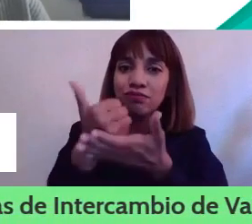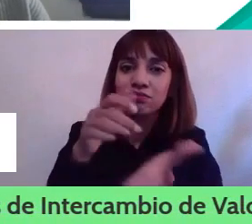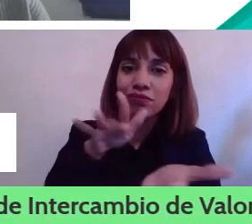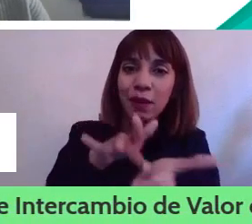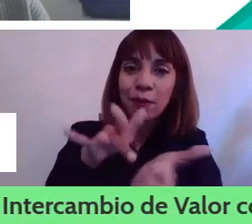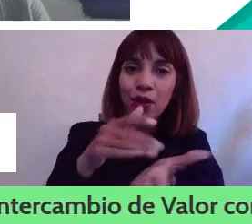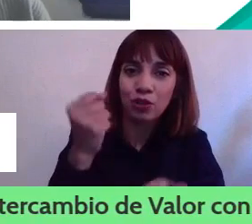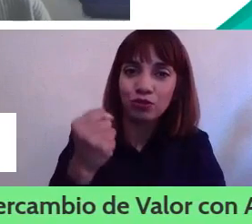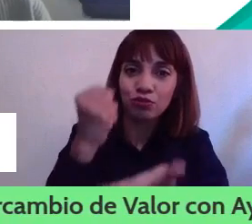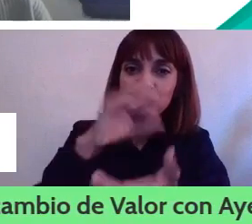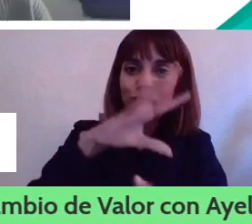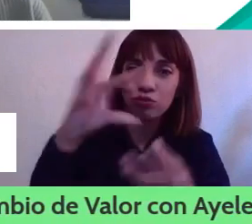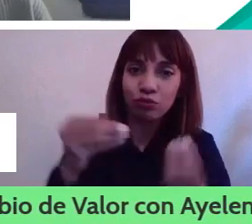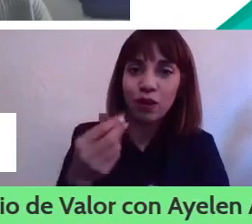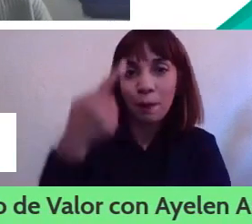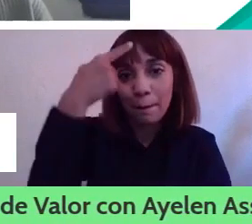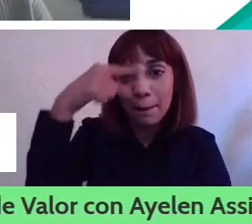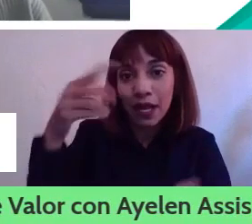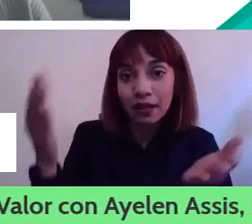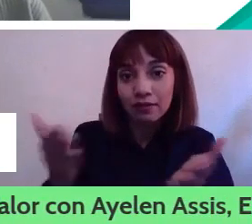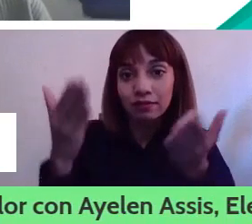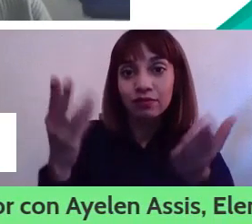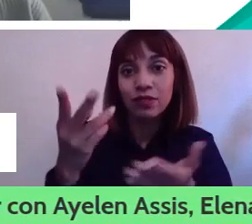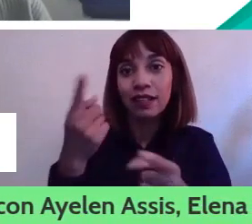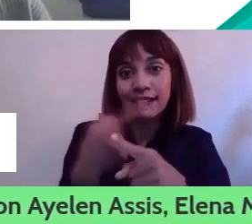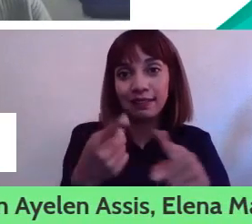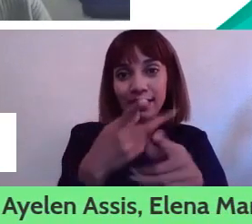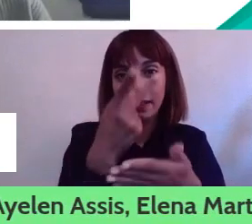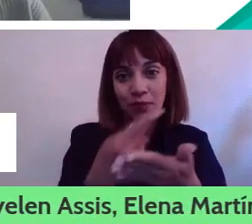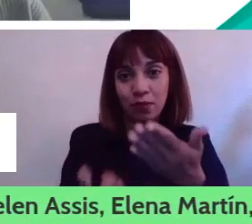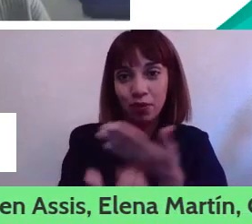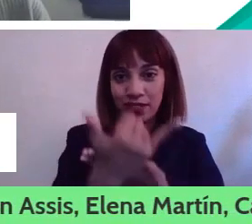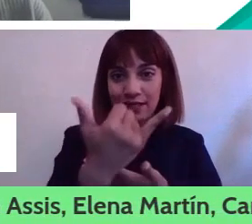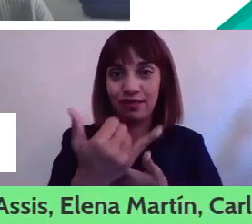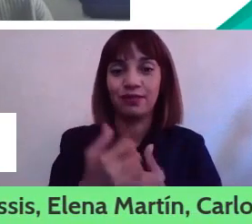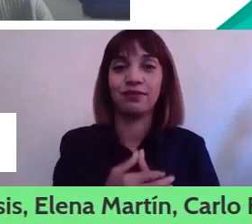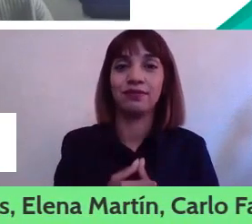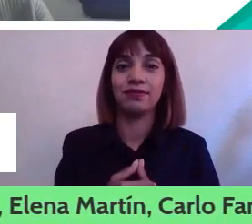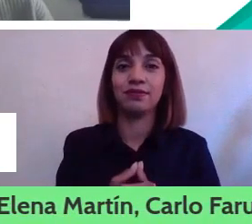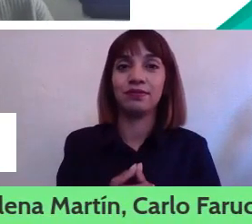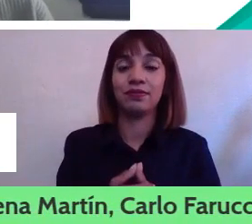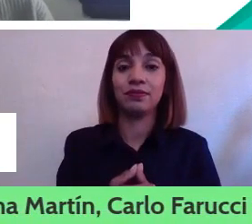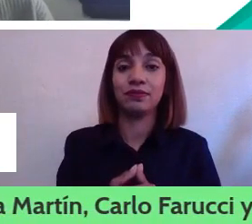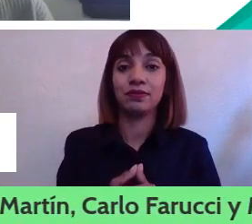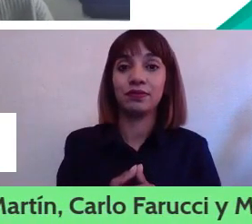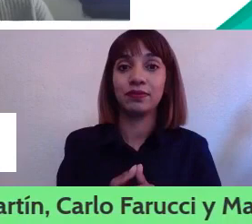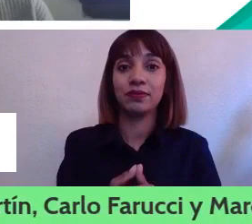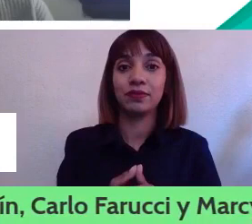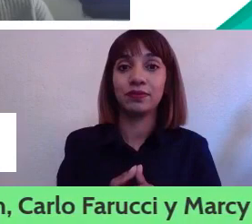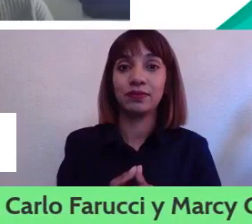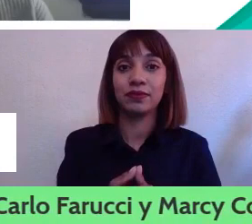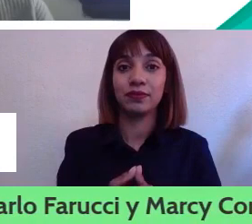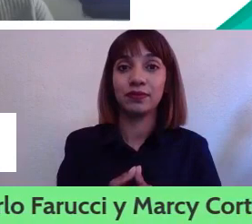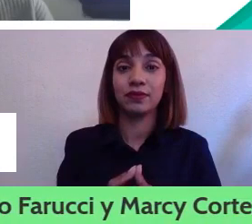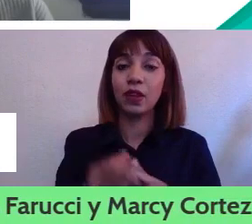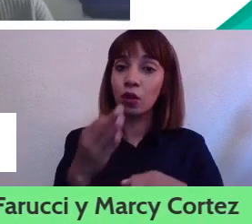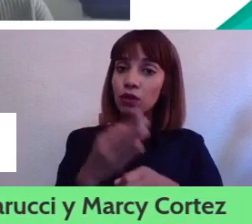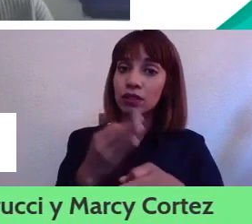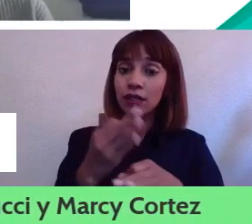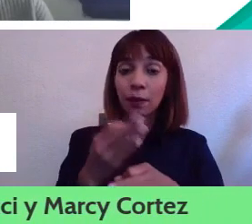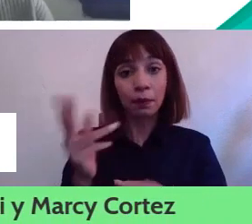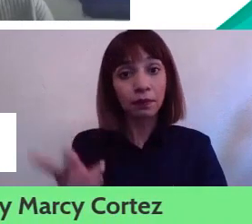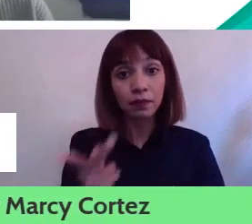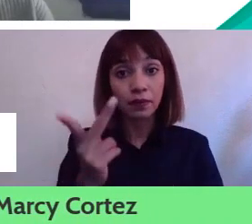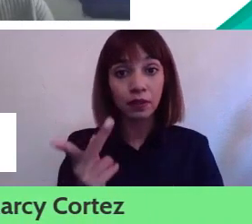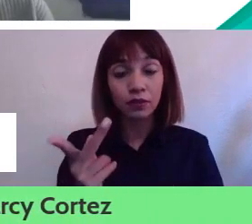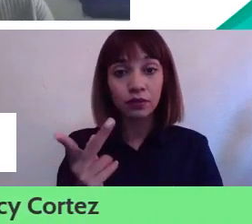entrega de valor. Así que, bueno, no sé si hay, veo, a ver, si hay alguna pregunta,